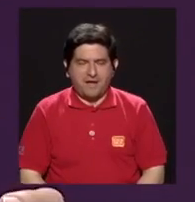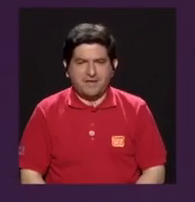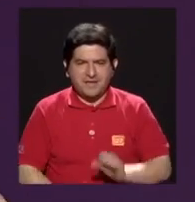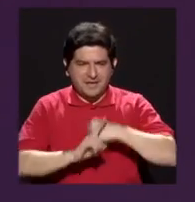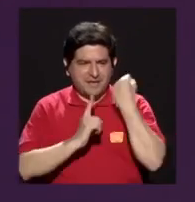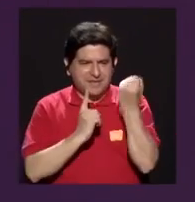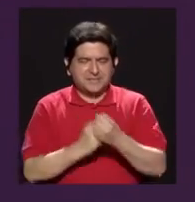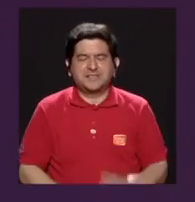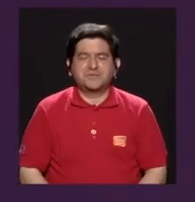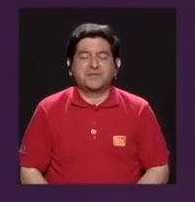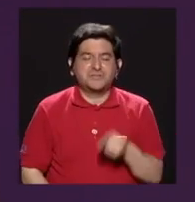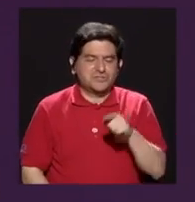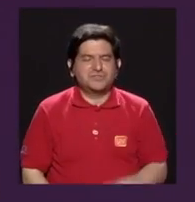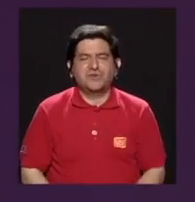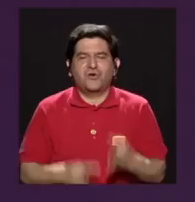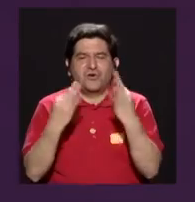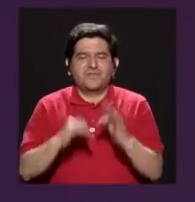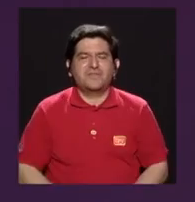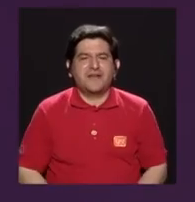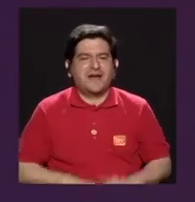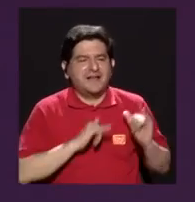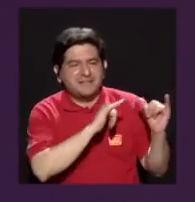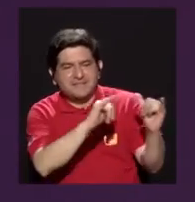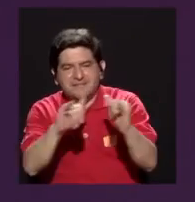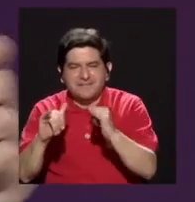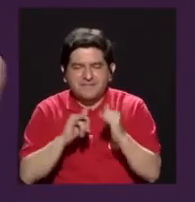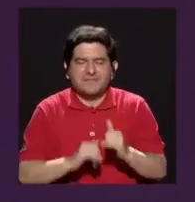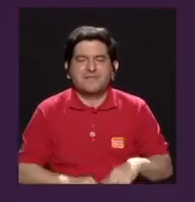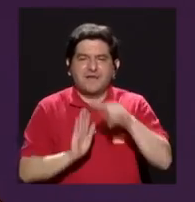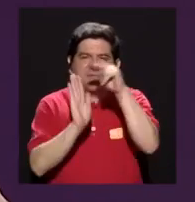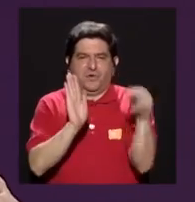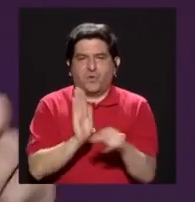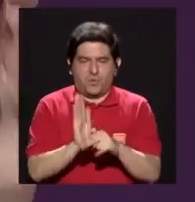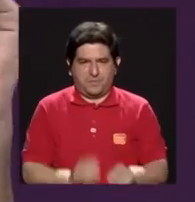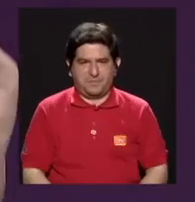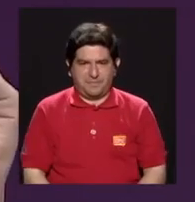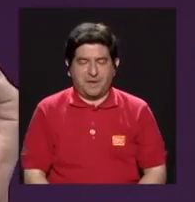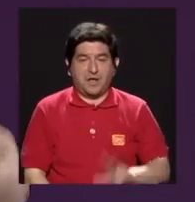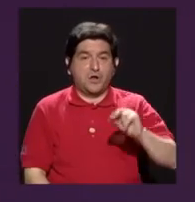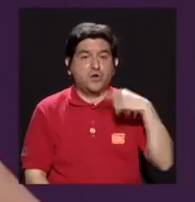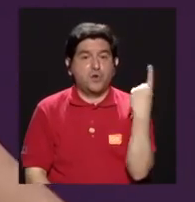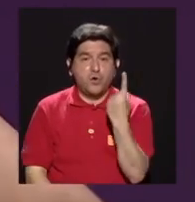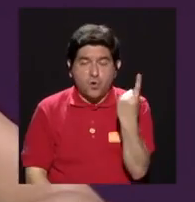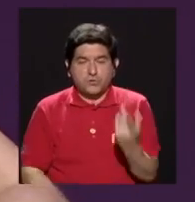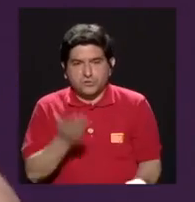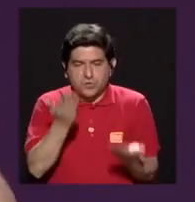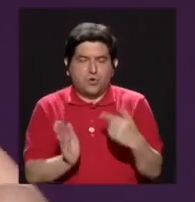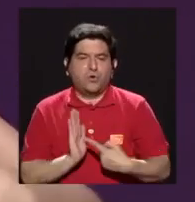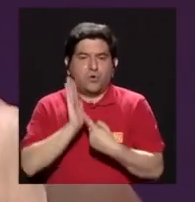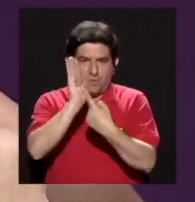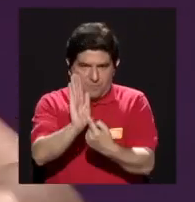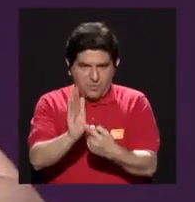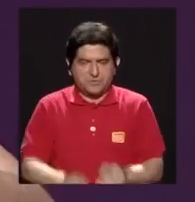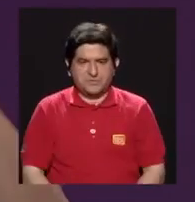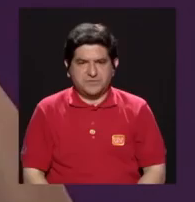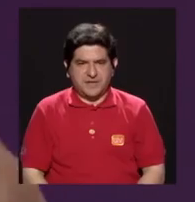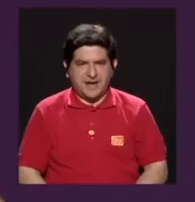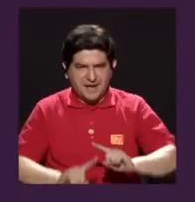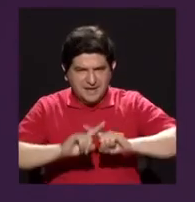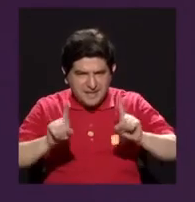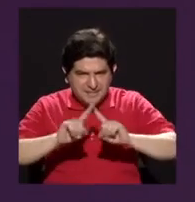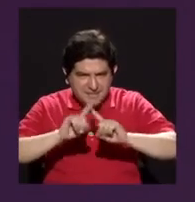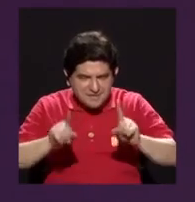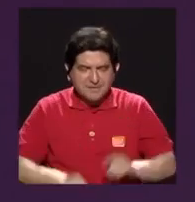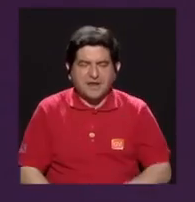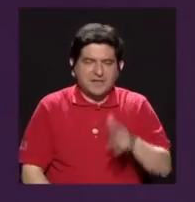totalmente heteronormativo verdad la mayoría de la publicidad no solo entonces es que a veces representan con desigualdad o en